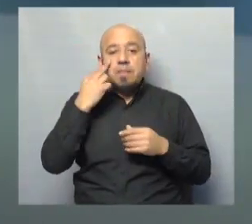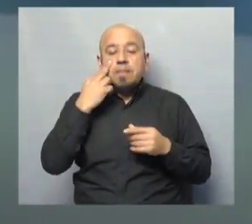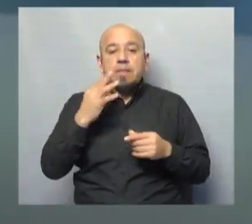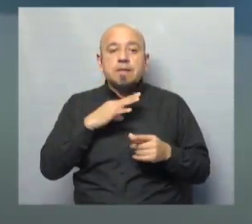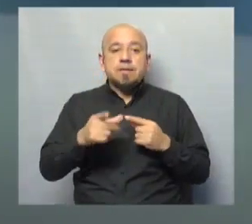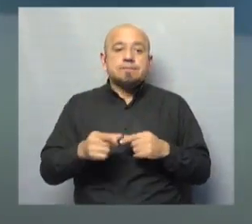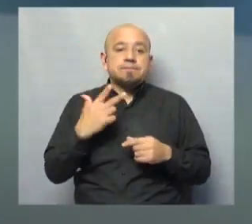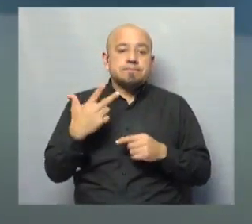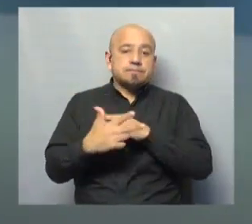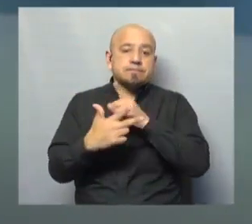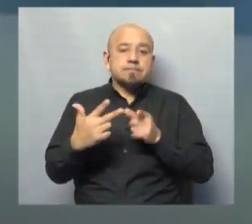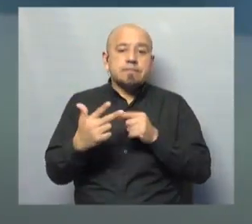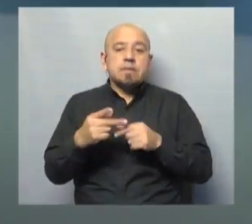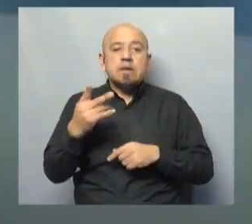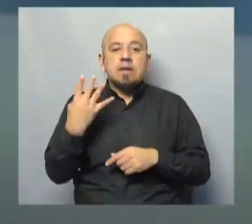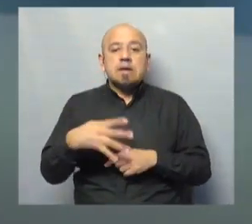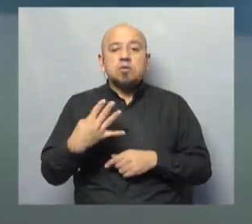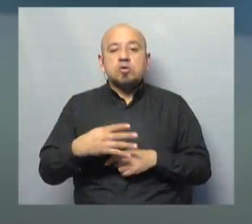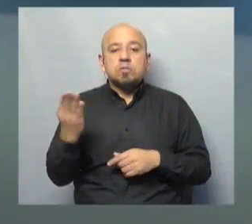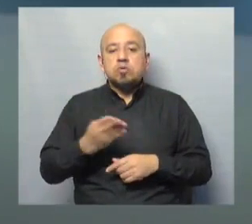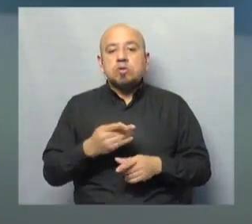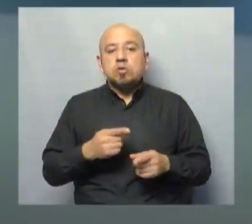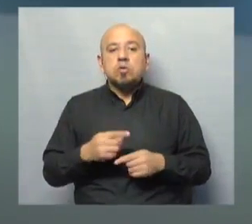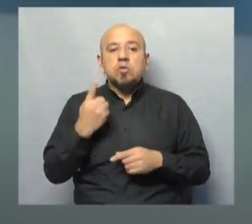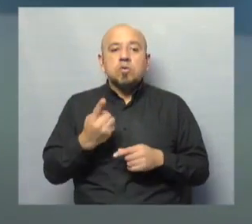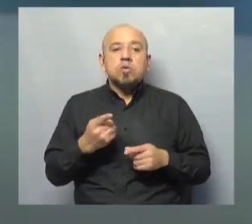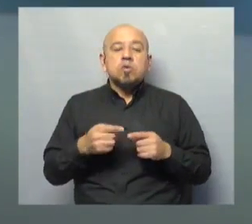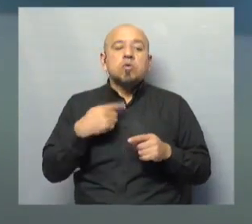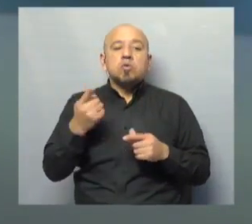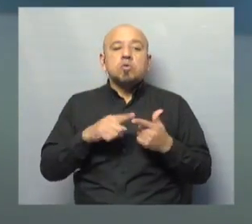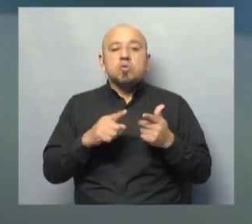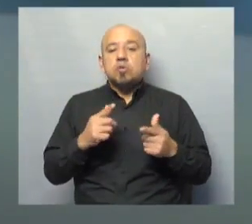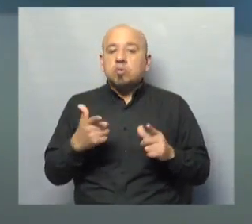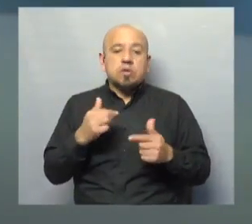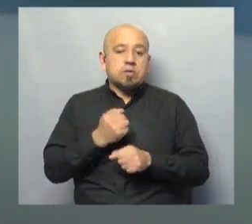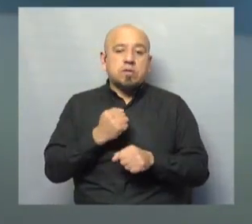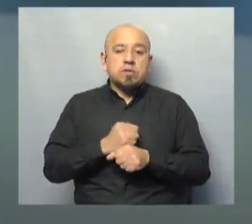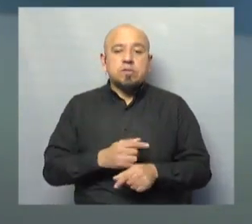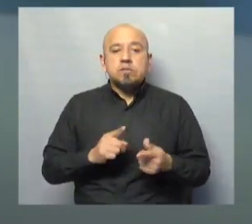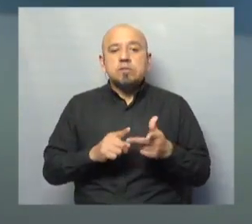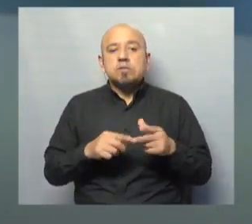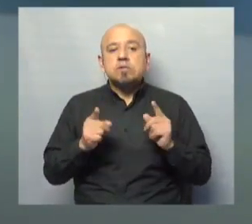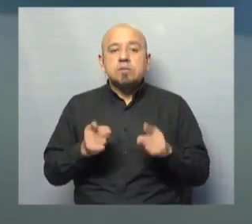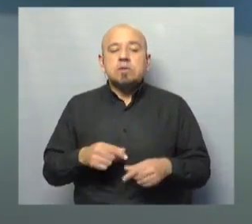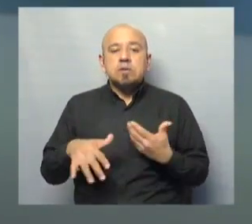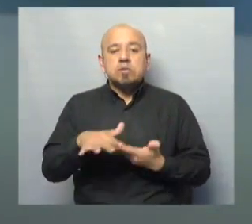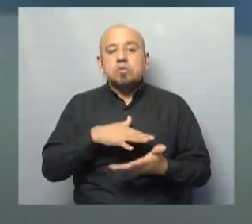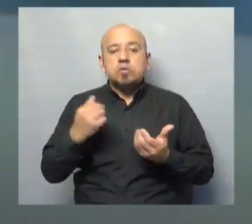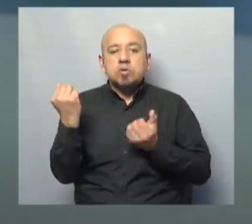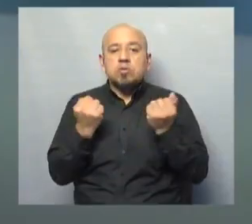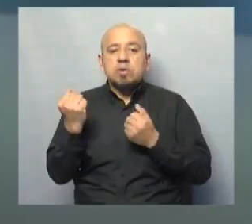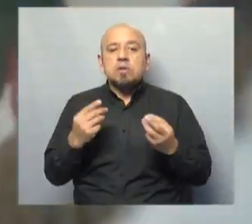aparecen tres todos con 14% uno es la inseguridad otro el desempleo y también aparece la situación económica en